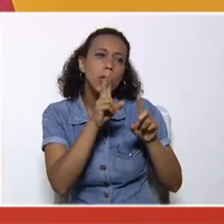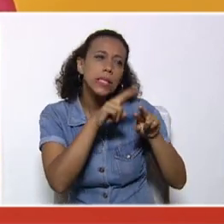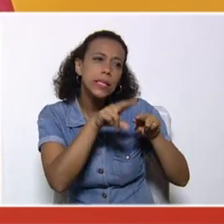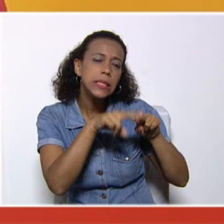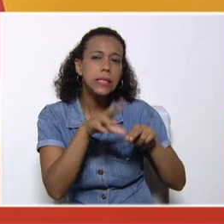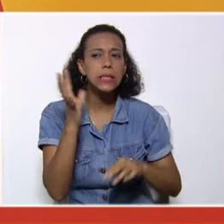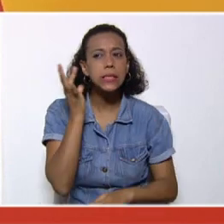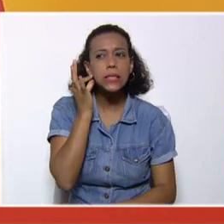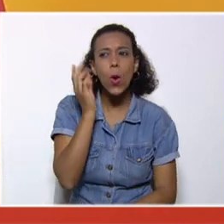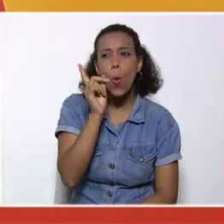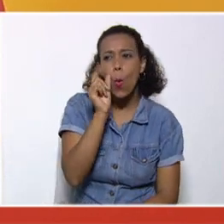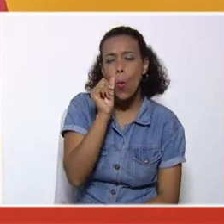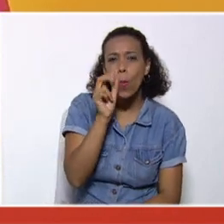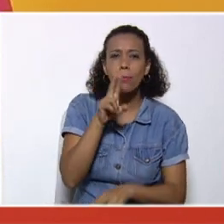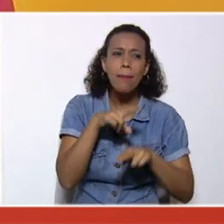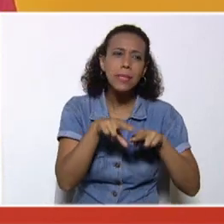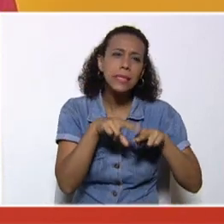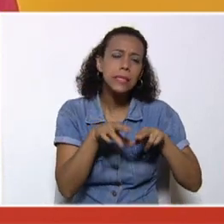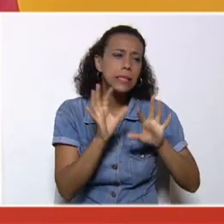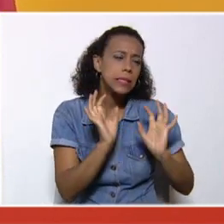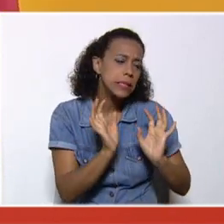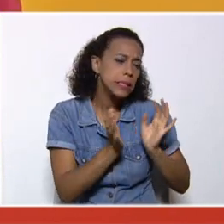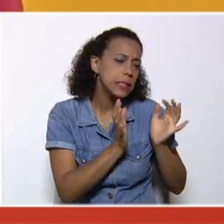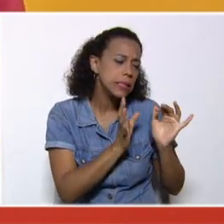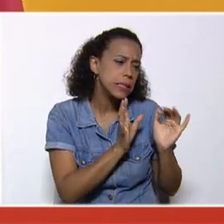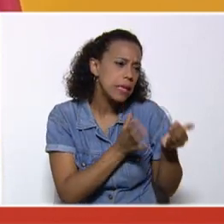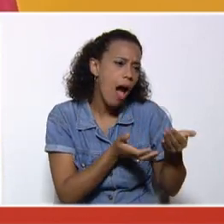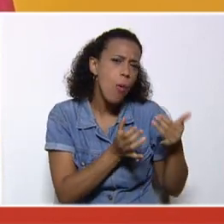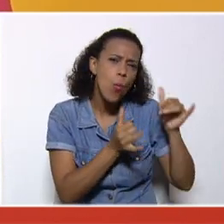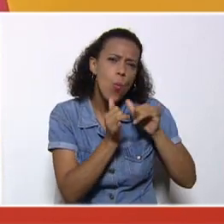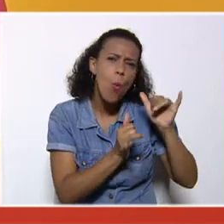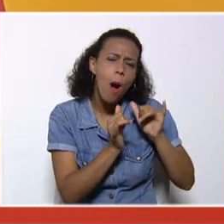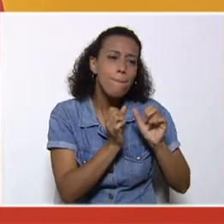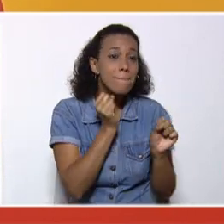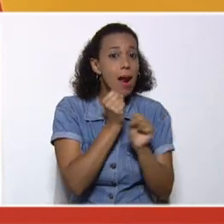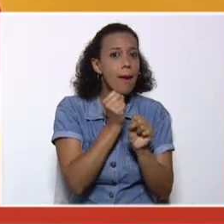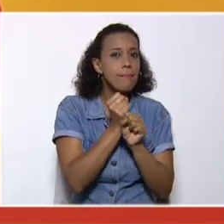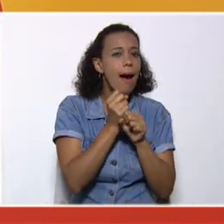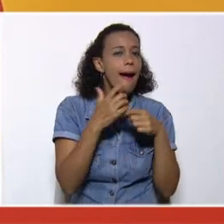a nuestros niños, para trabajar y